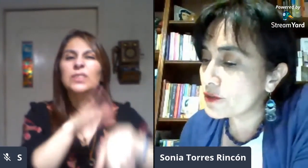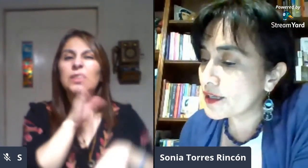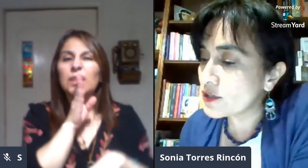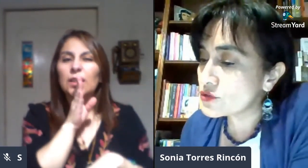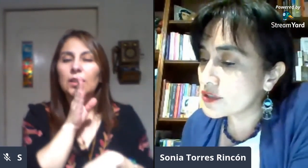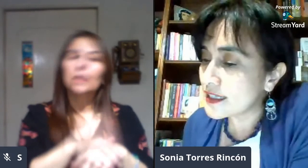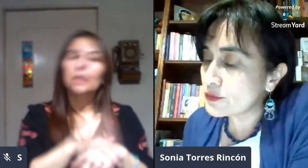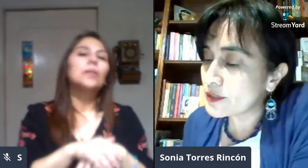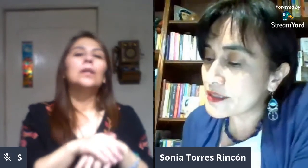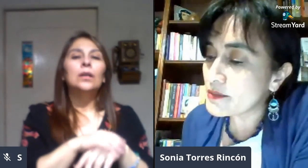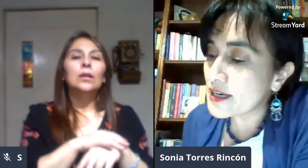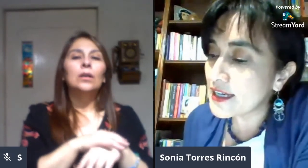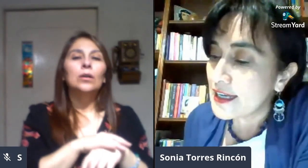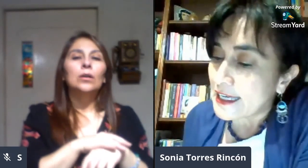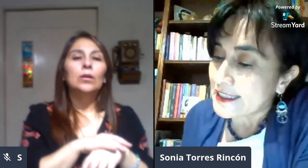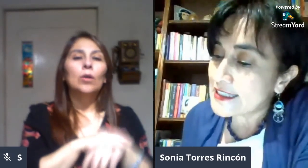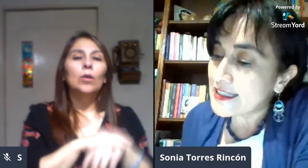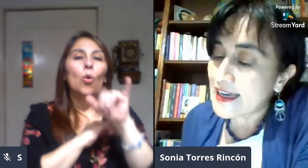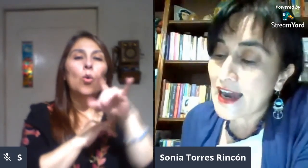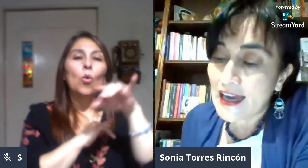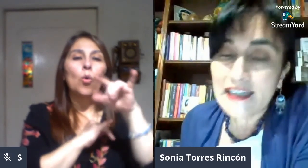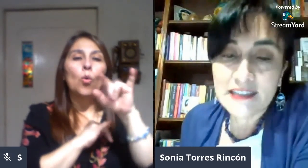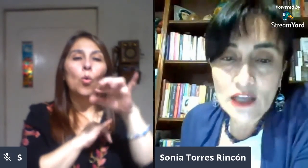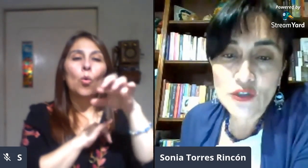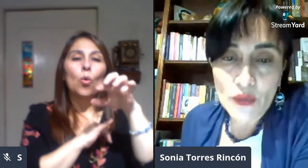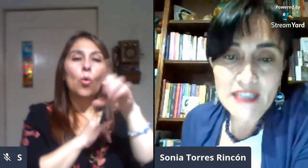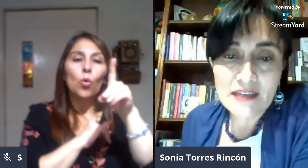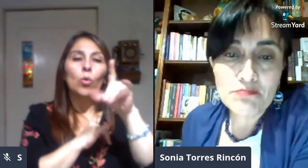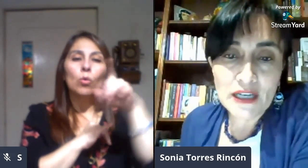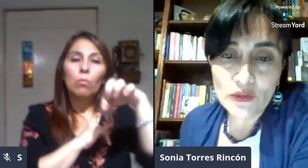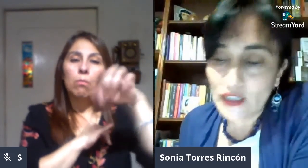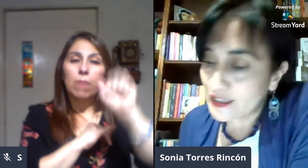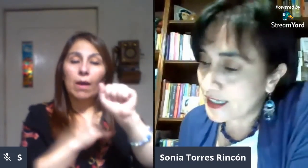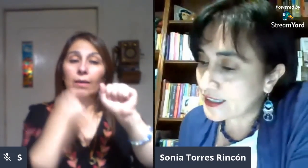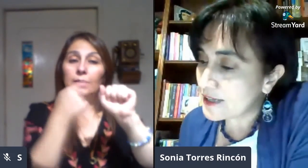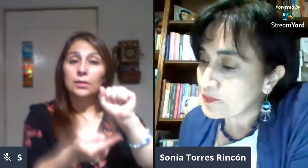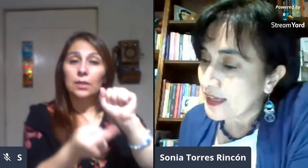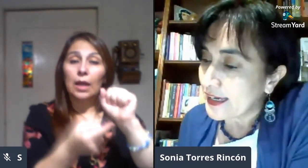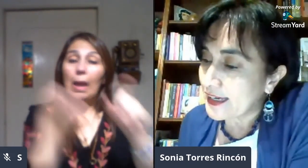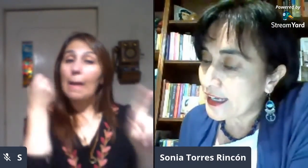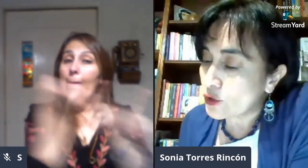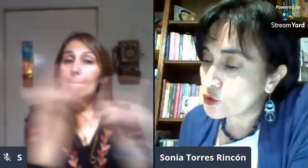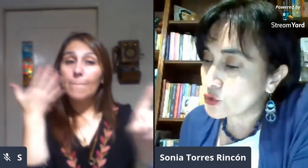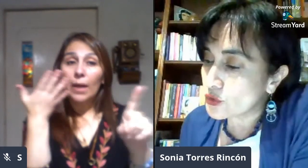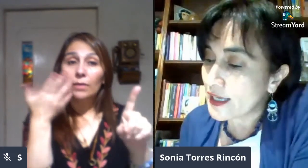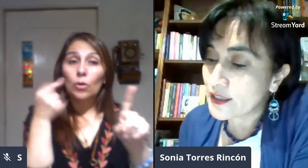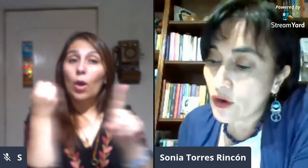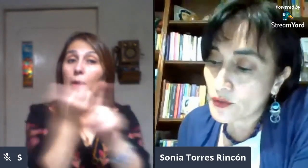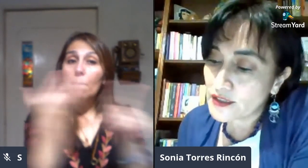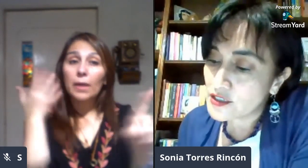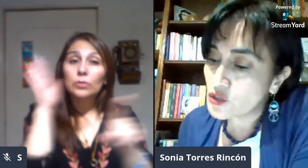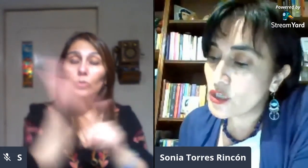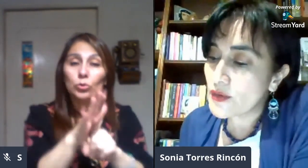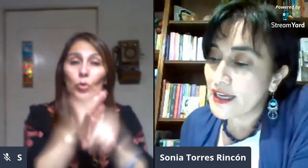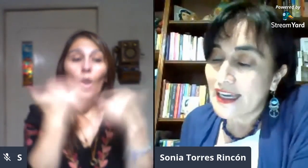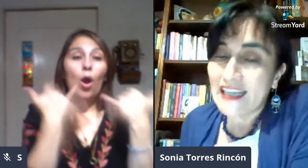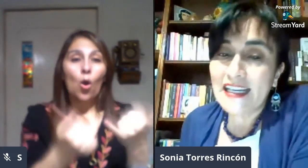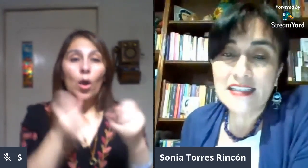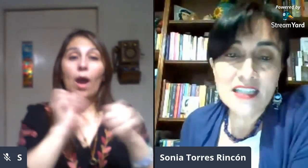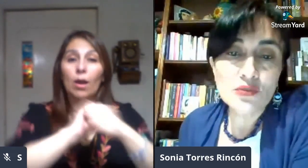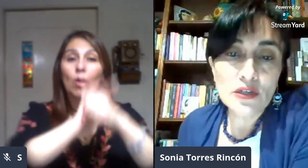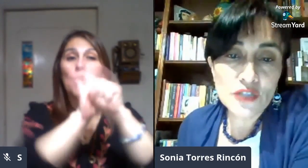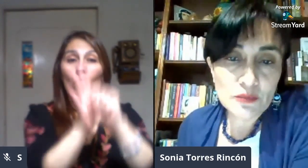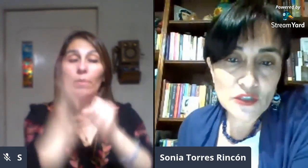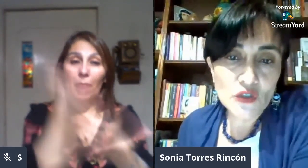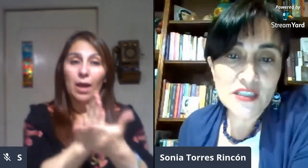último informe de la última semana, y es que ha alertado sobre este impacto que tiene la coyuntura del COVID-19 en